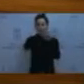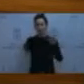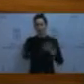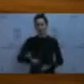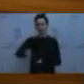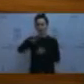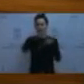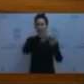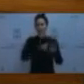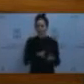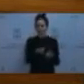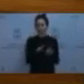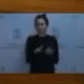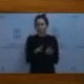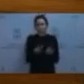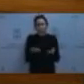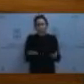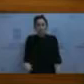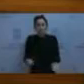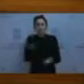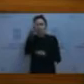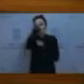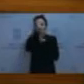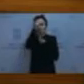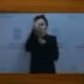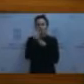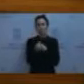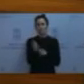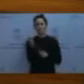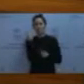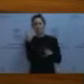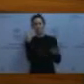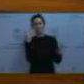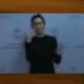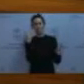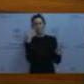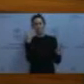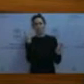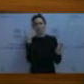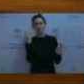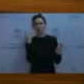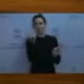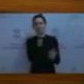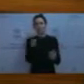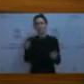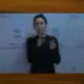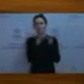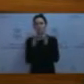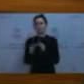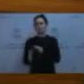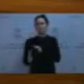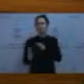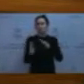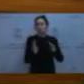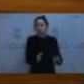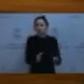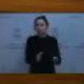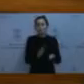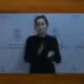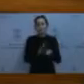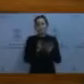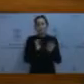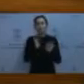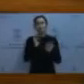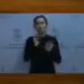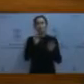Gobierno. Me parece la primera o la única dirigente del Partido Popular hasta ahora que da por vencido al señor